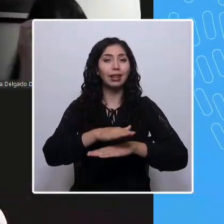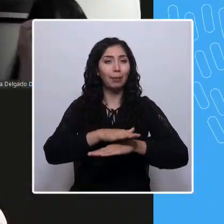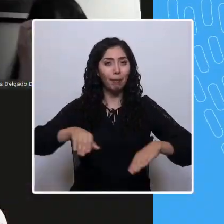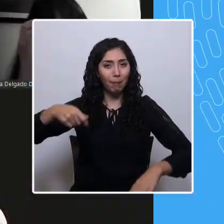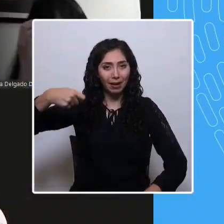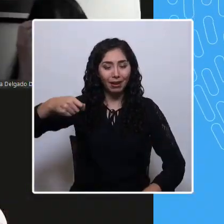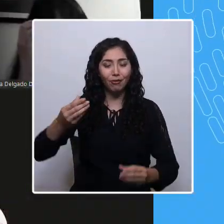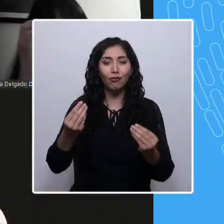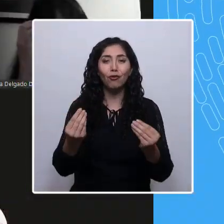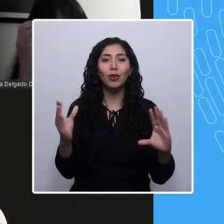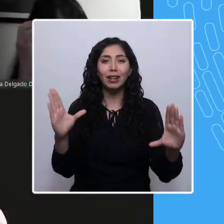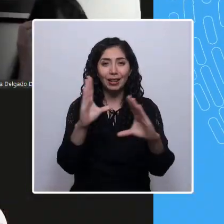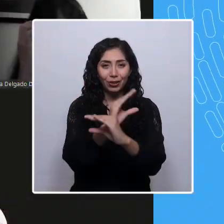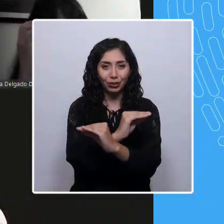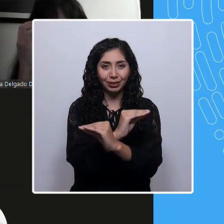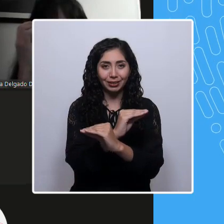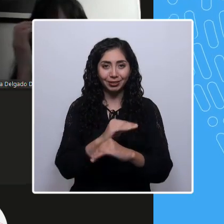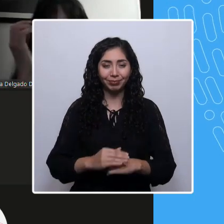noches.